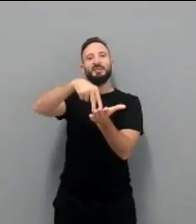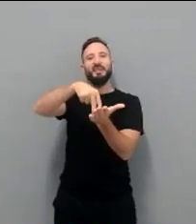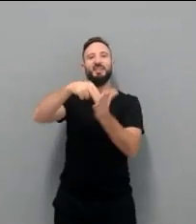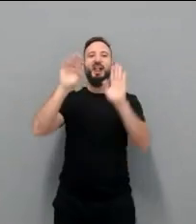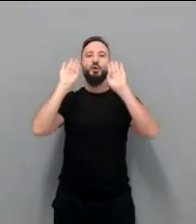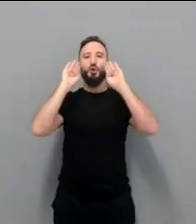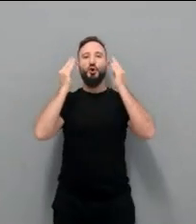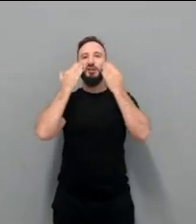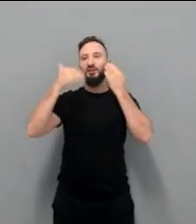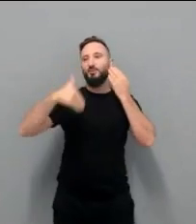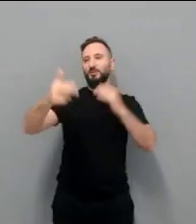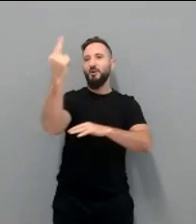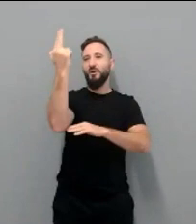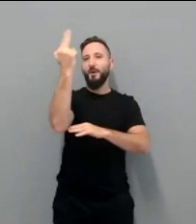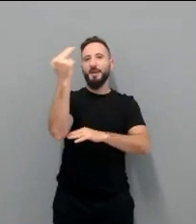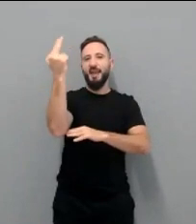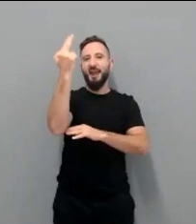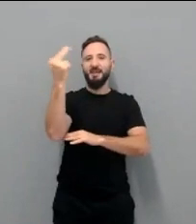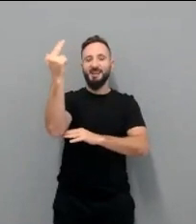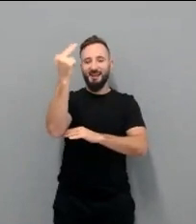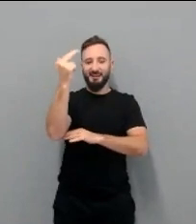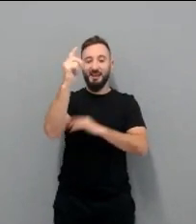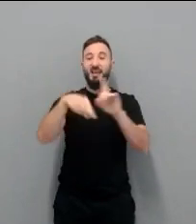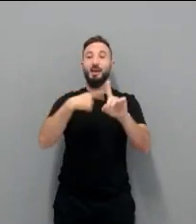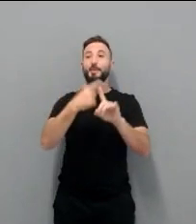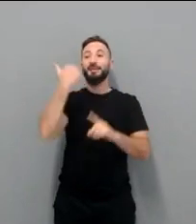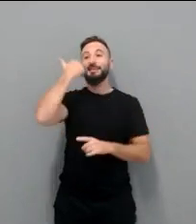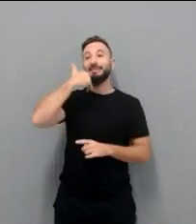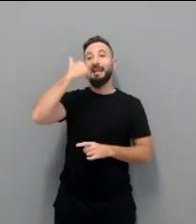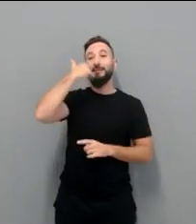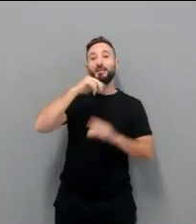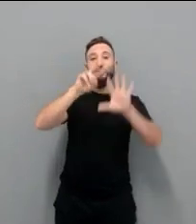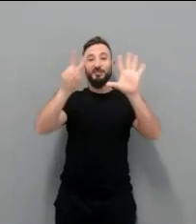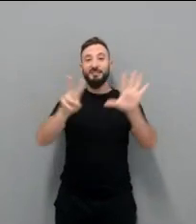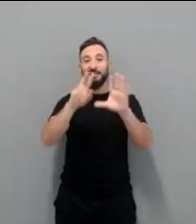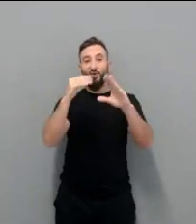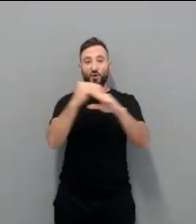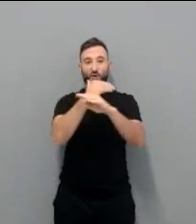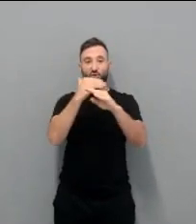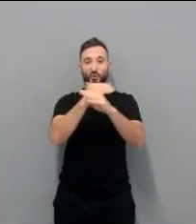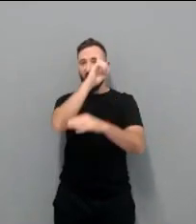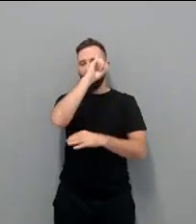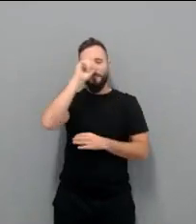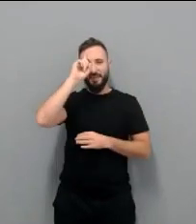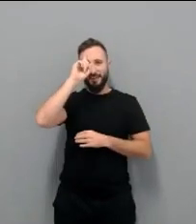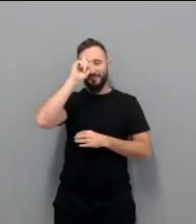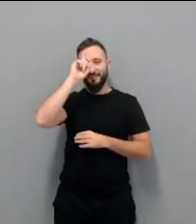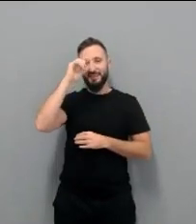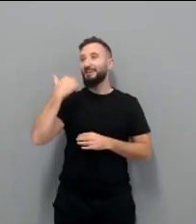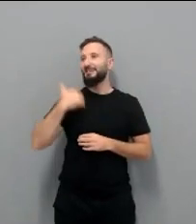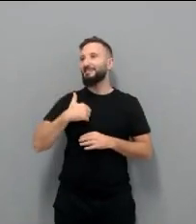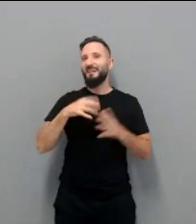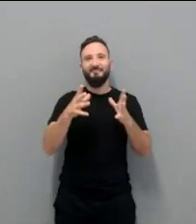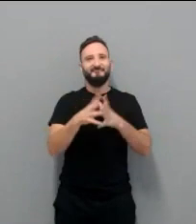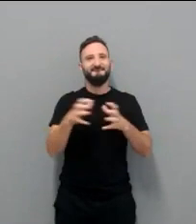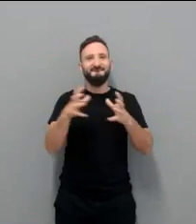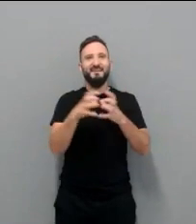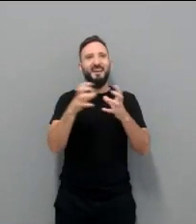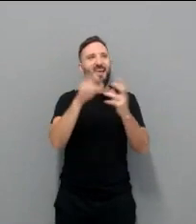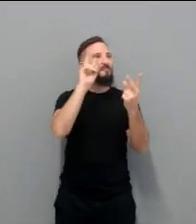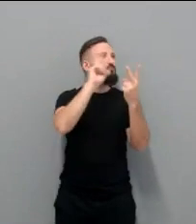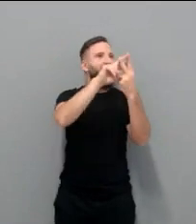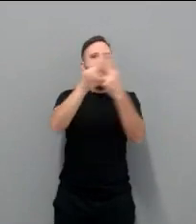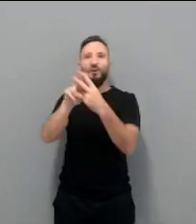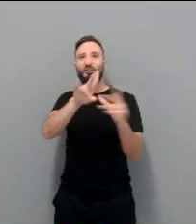próximo viernes 6 y el sábado 7 de octubre en Madrid, que ya tengo ganas de veros, de tocaros,